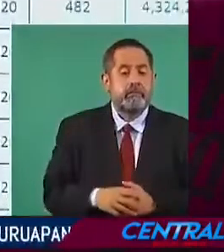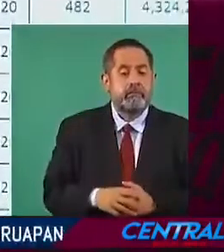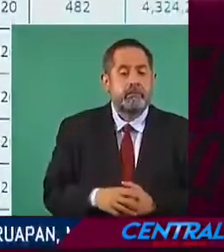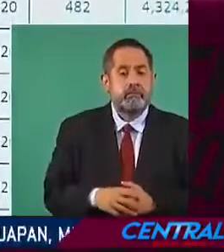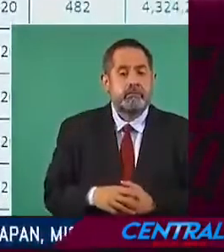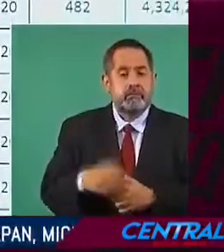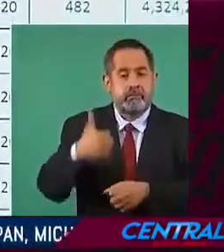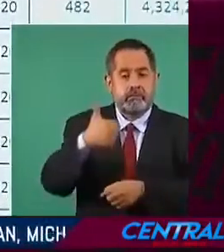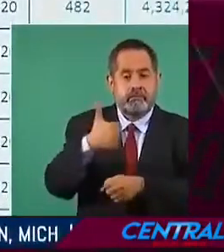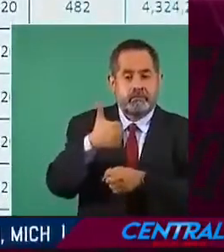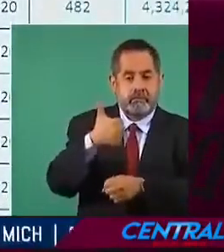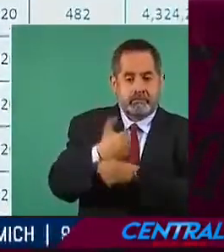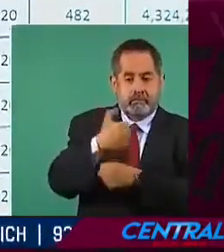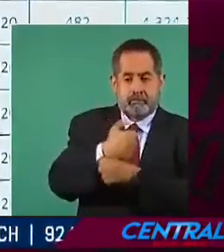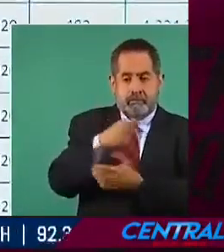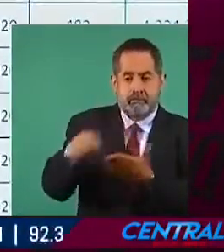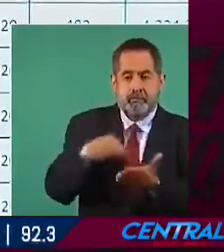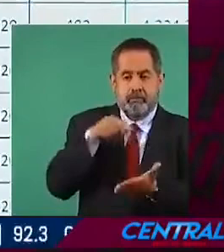el